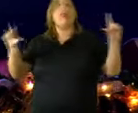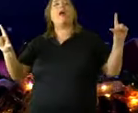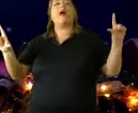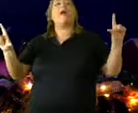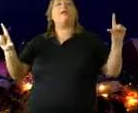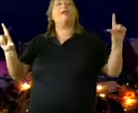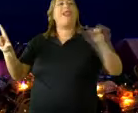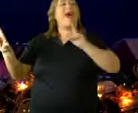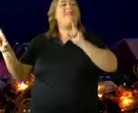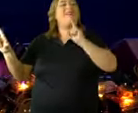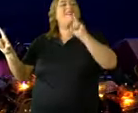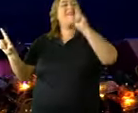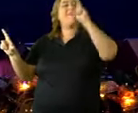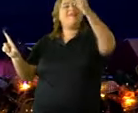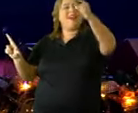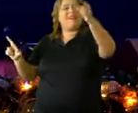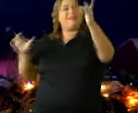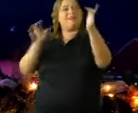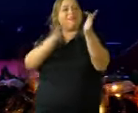verdad.